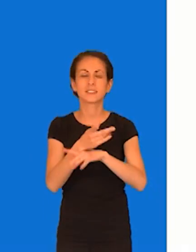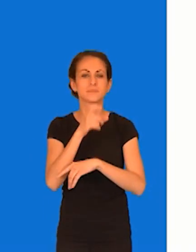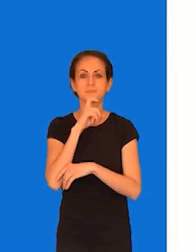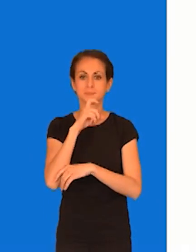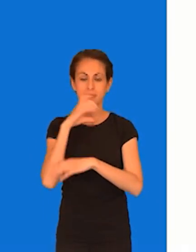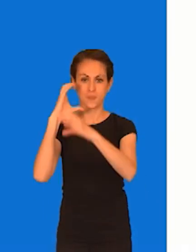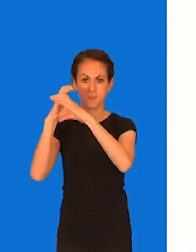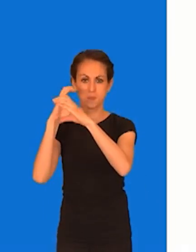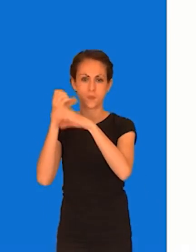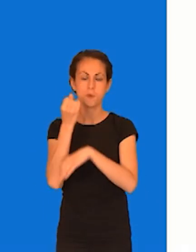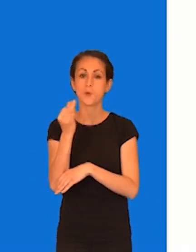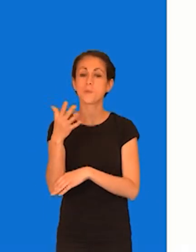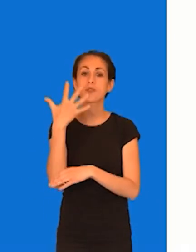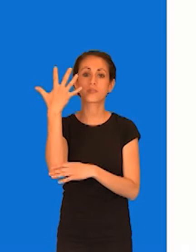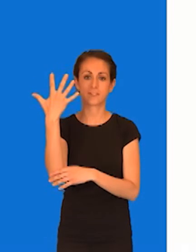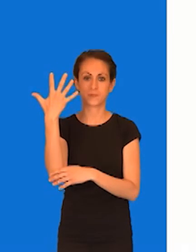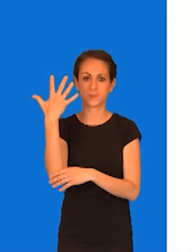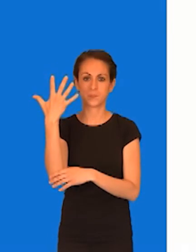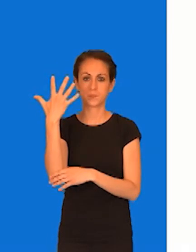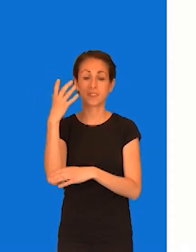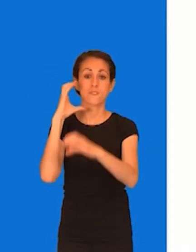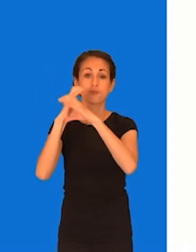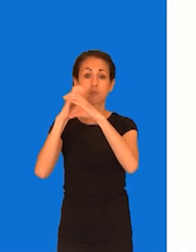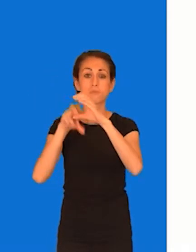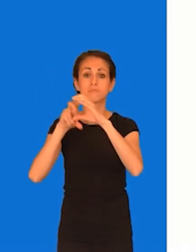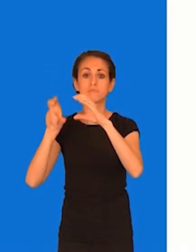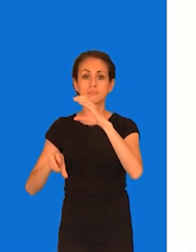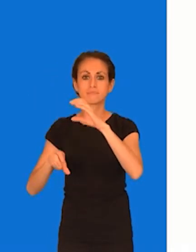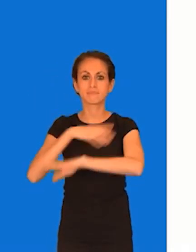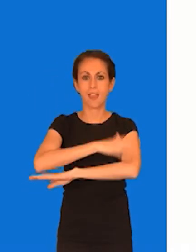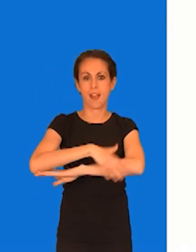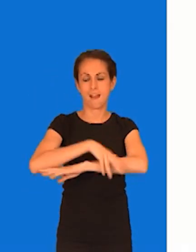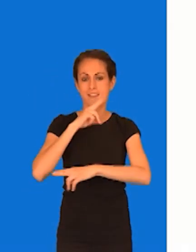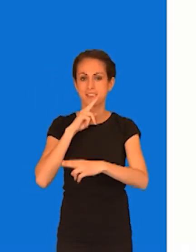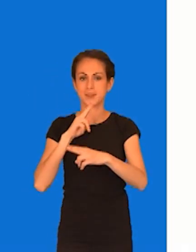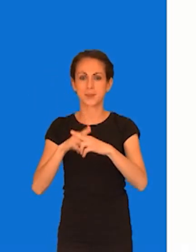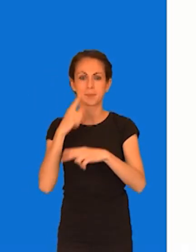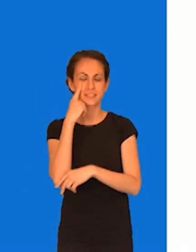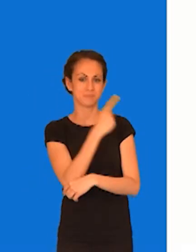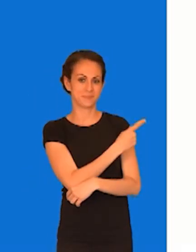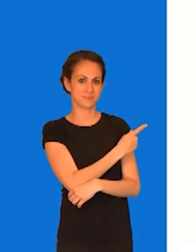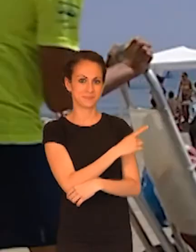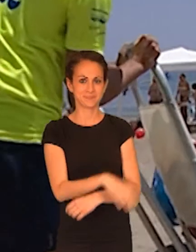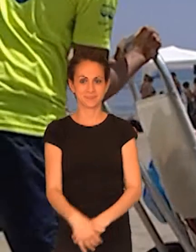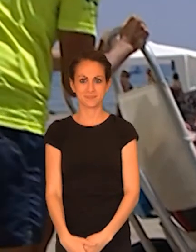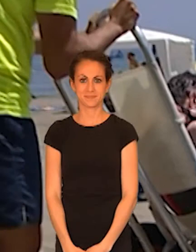playa se puede ir en la línea número 5 de la MT y la parada es en la calle Moby Dick.